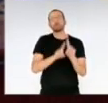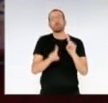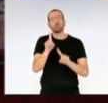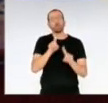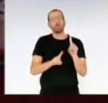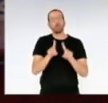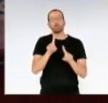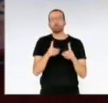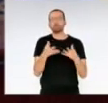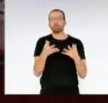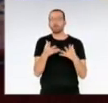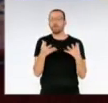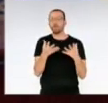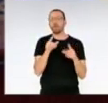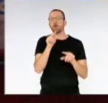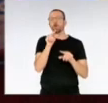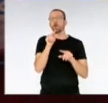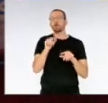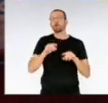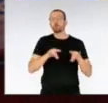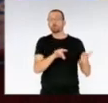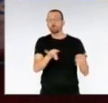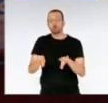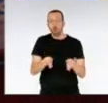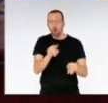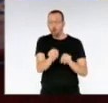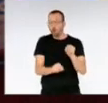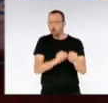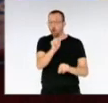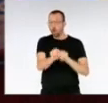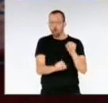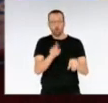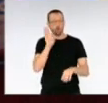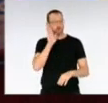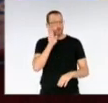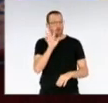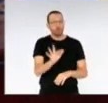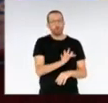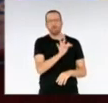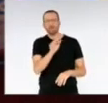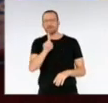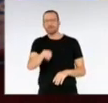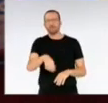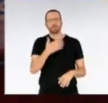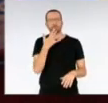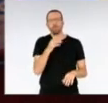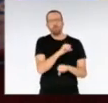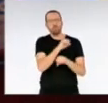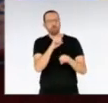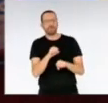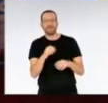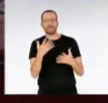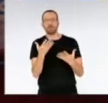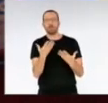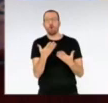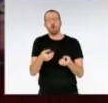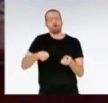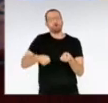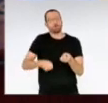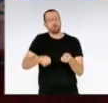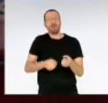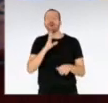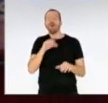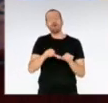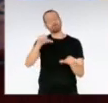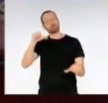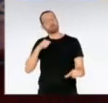de contaminación del suelo y de la no utilización o la imposibilidad de utilización de los fitosanitarios que veníamos utilizando